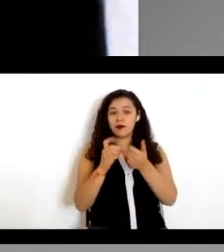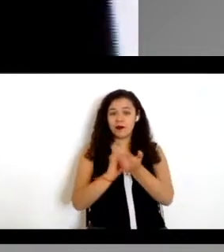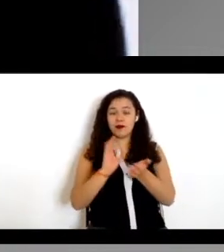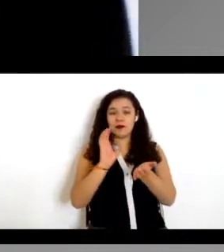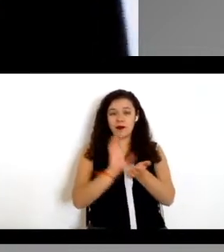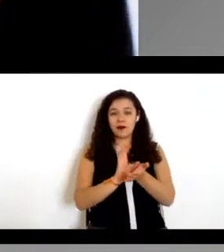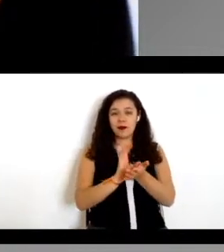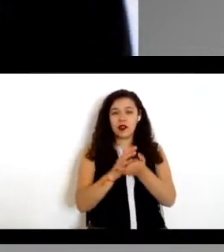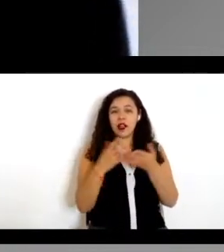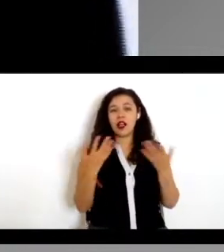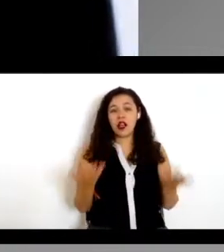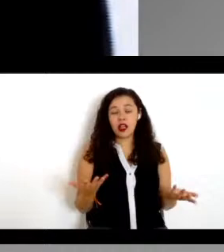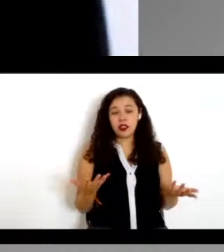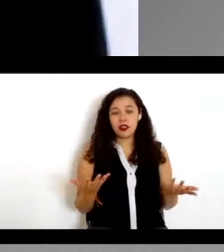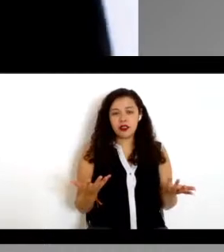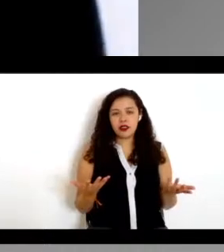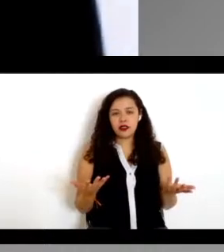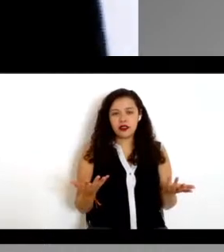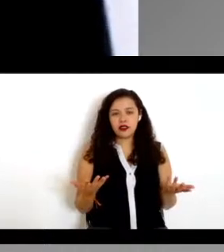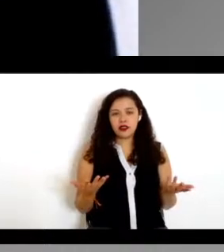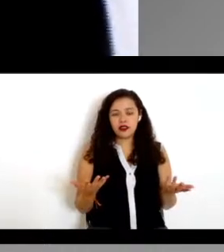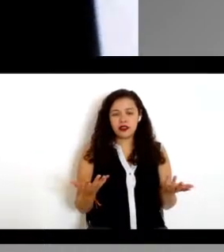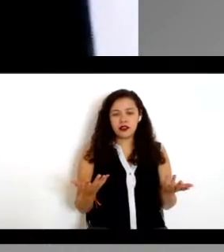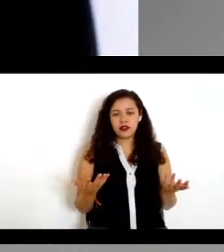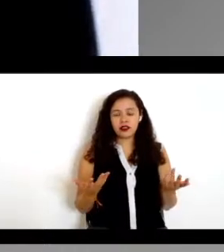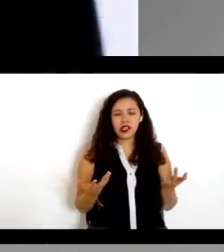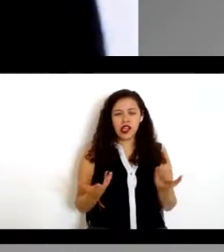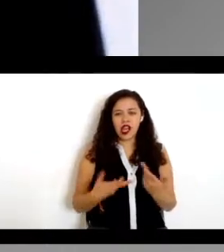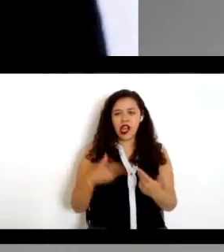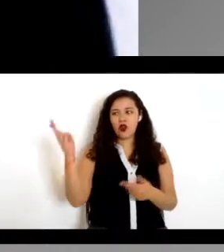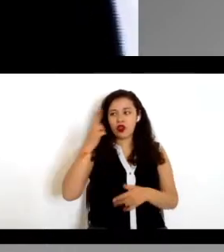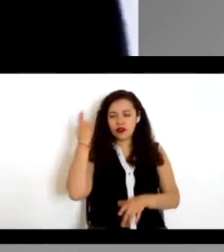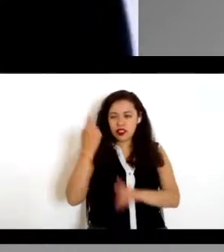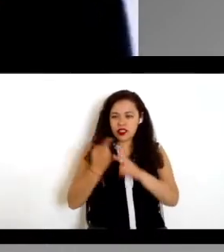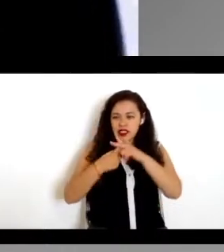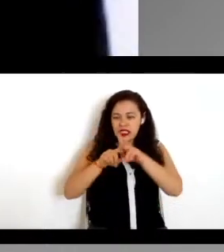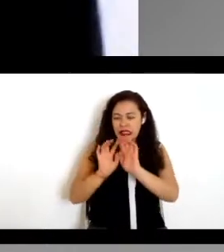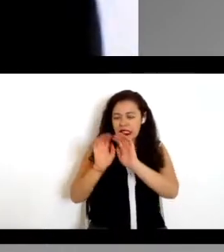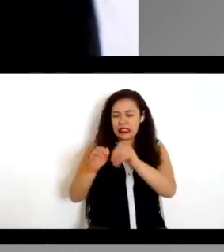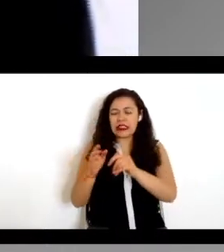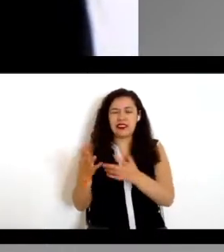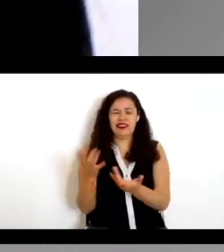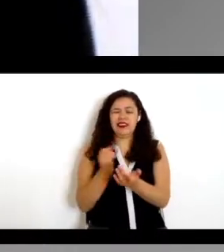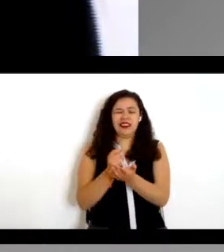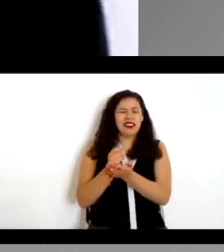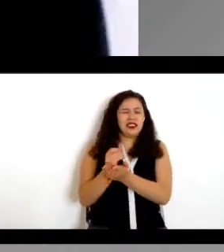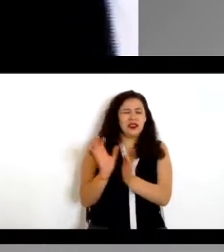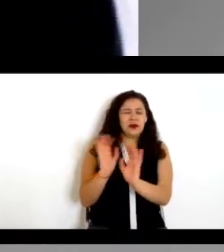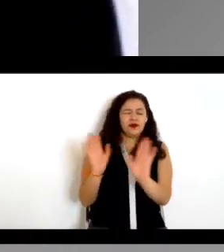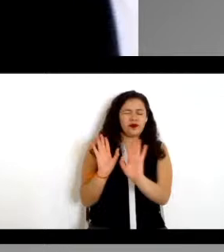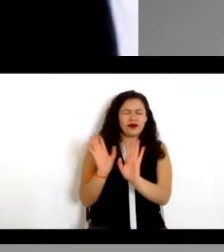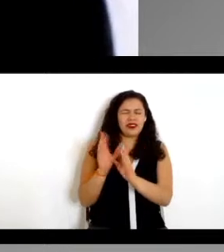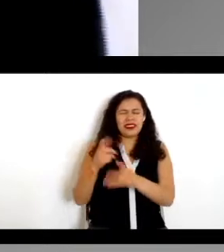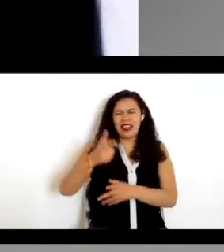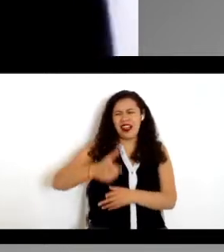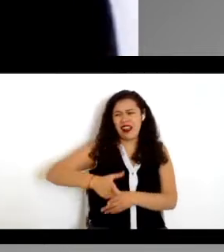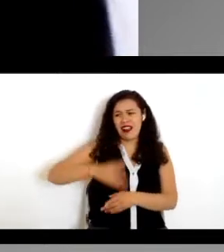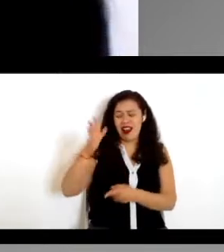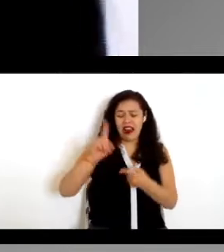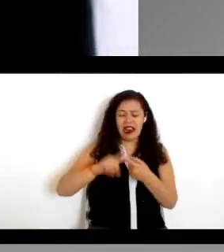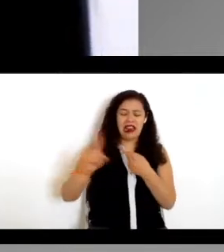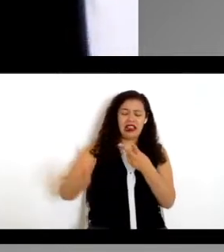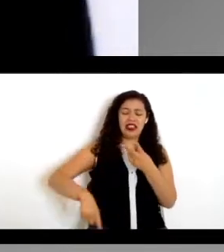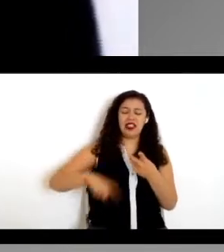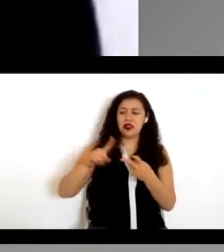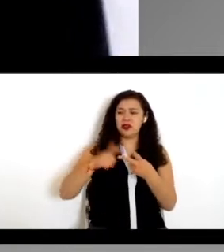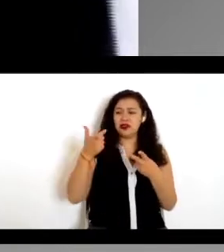veces no deciden empezar una carrera universitaria porque a lo mejor sienten que va a ser muy costoso, que no tienen los